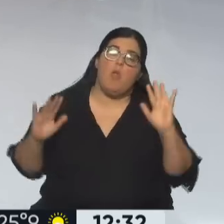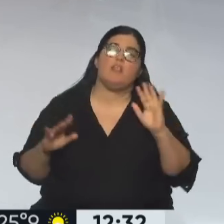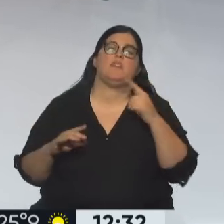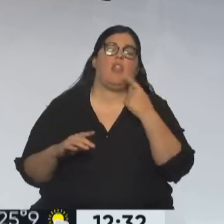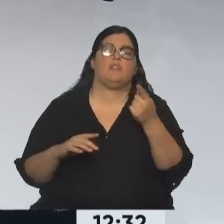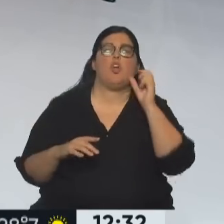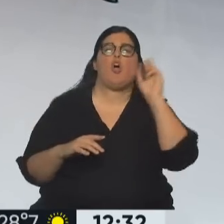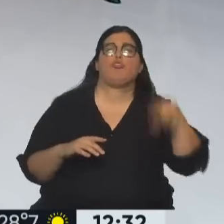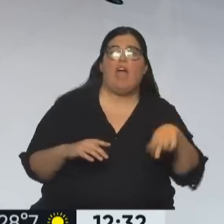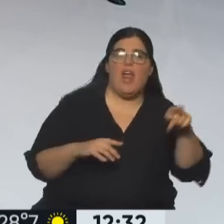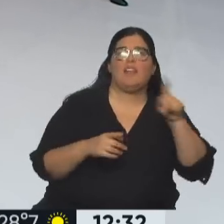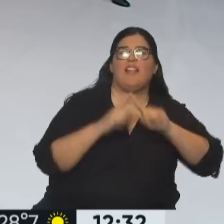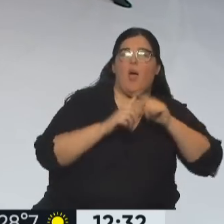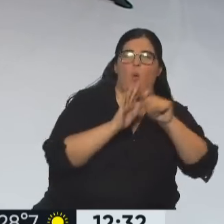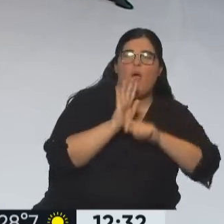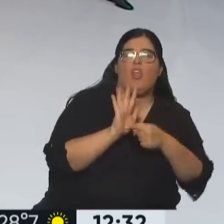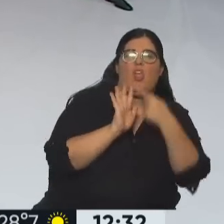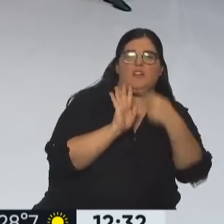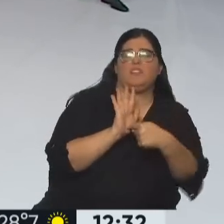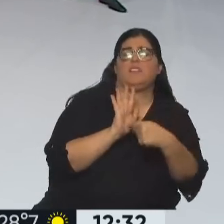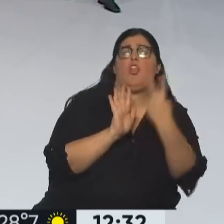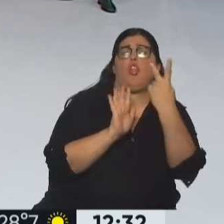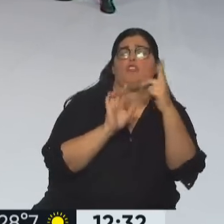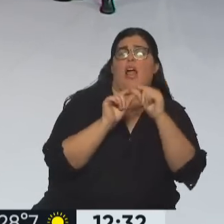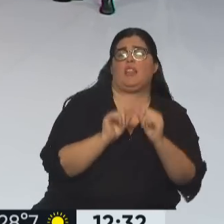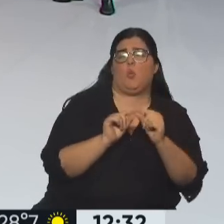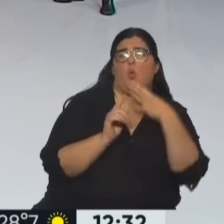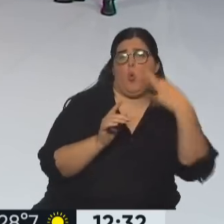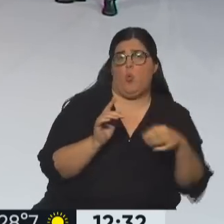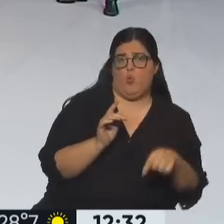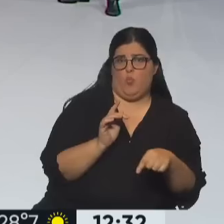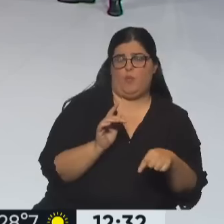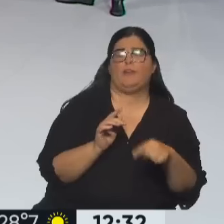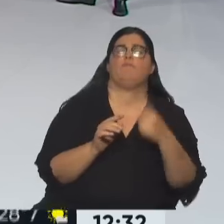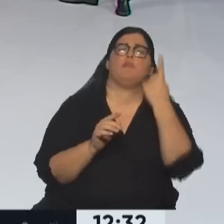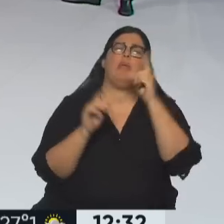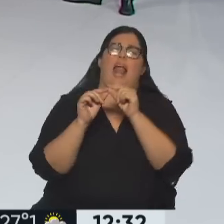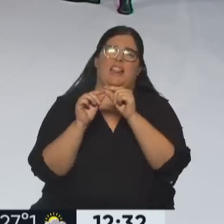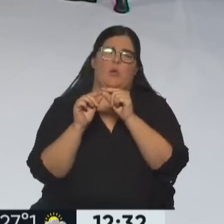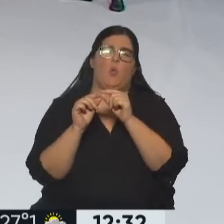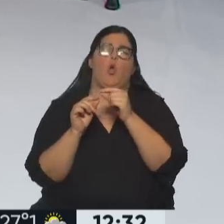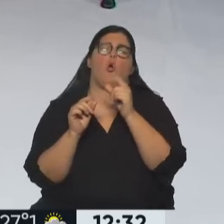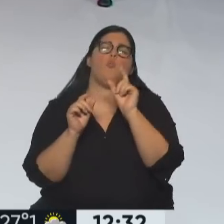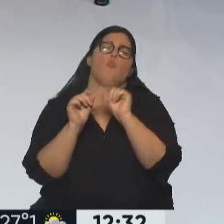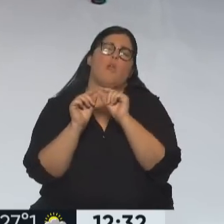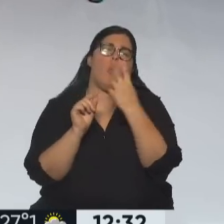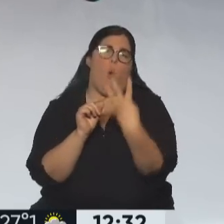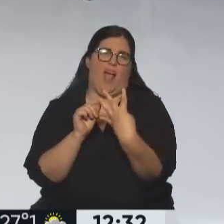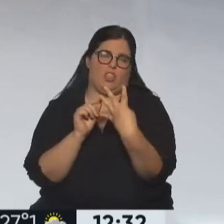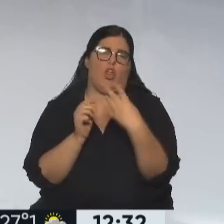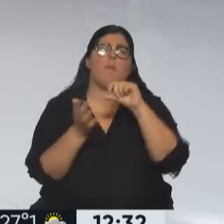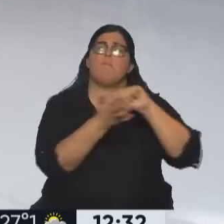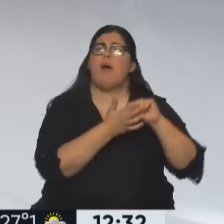OTAN en su tratado implementara 2 de sus artículos. A ver, comenzamos por uno de ellos, el artículo 4. Los países miembros